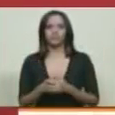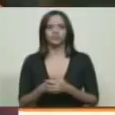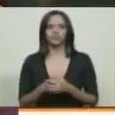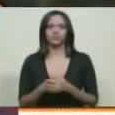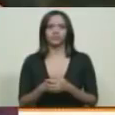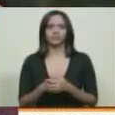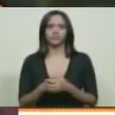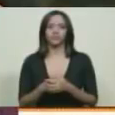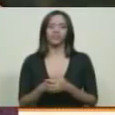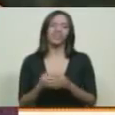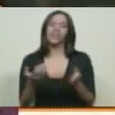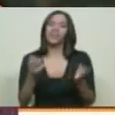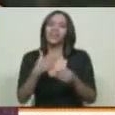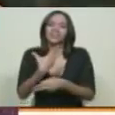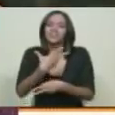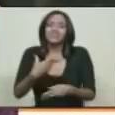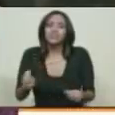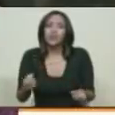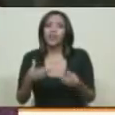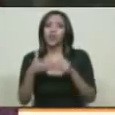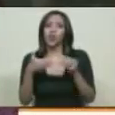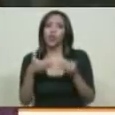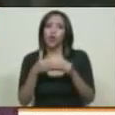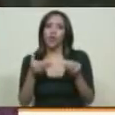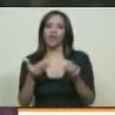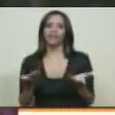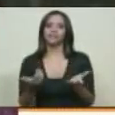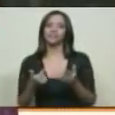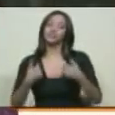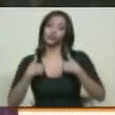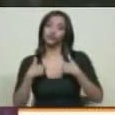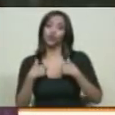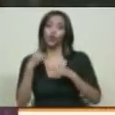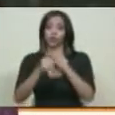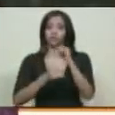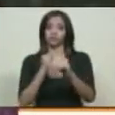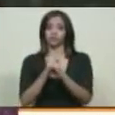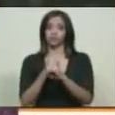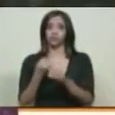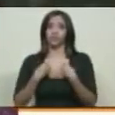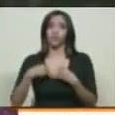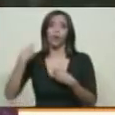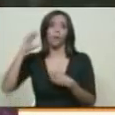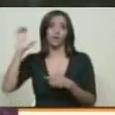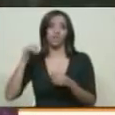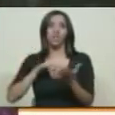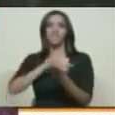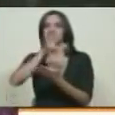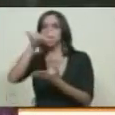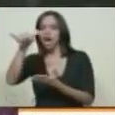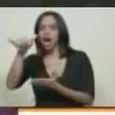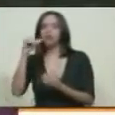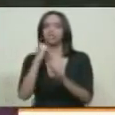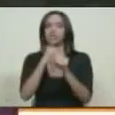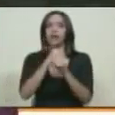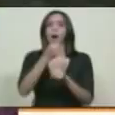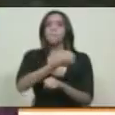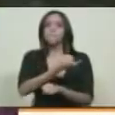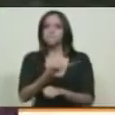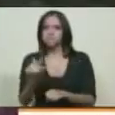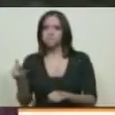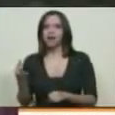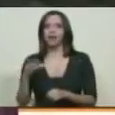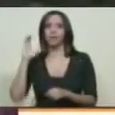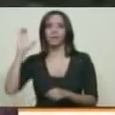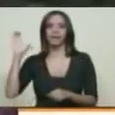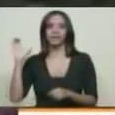esos dólares. A mí, cuando yo soy extranjero, uh-huh, y he viajado y he trabajado por varios países, lo que pasa en